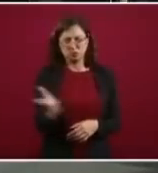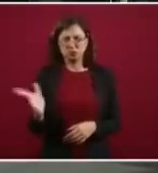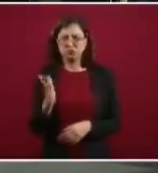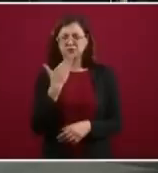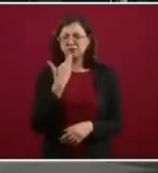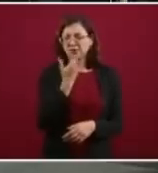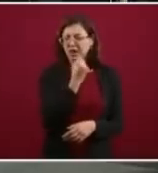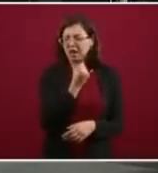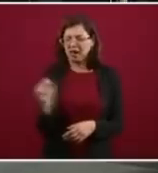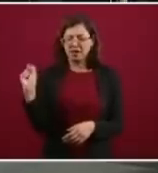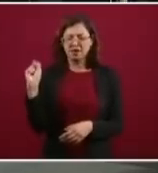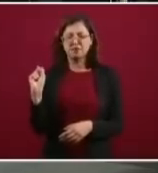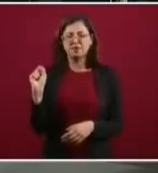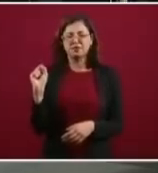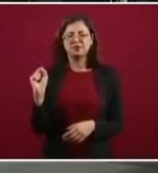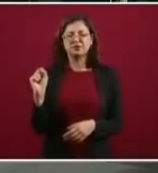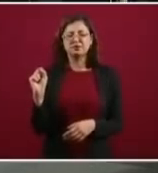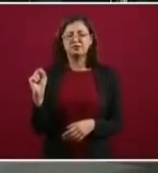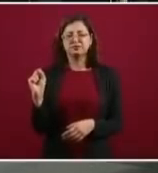eficaces,